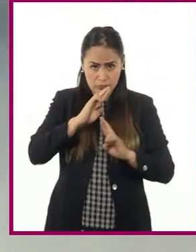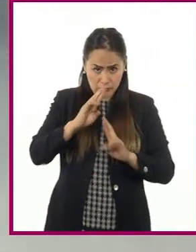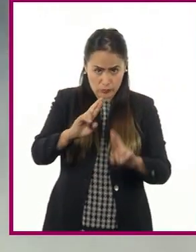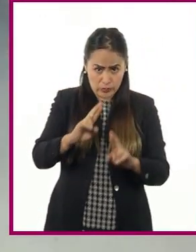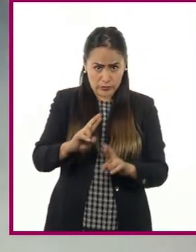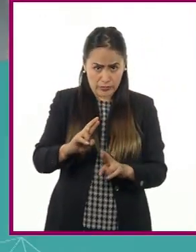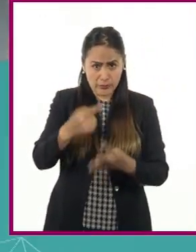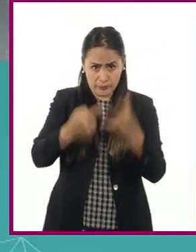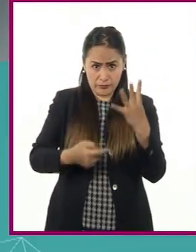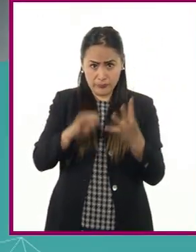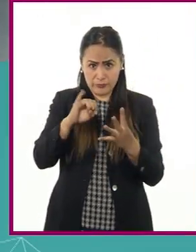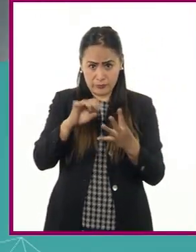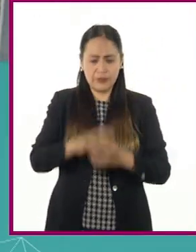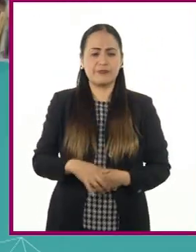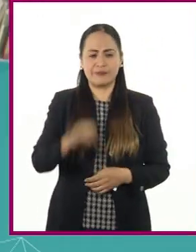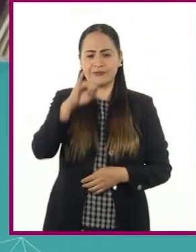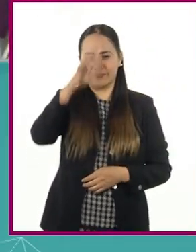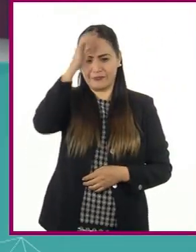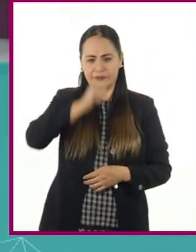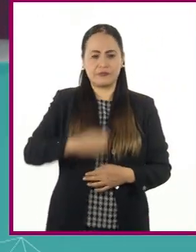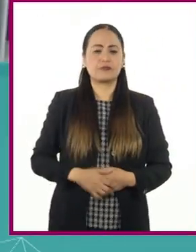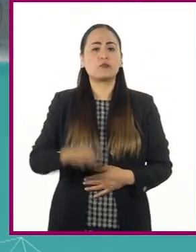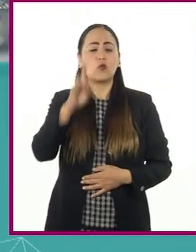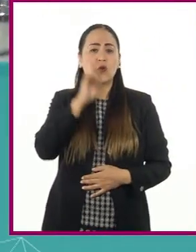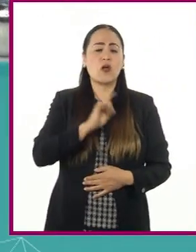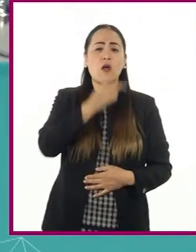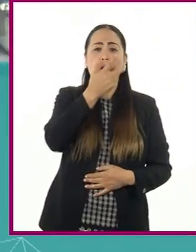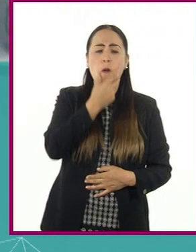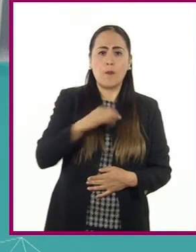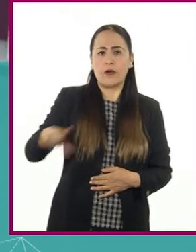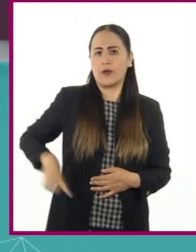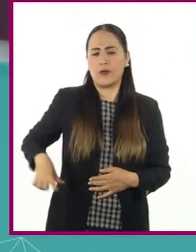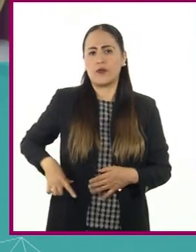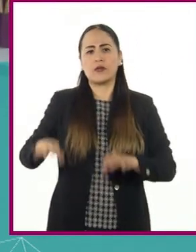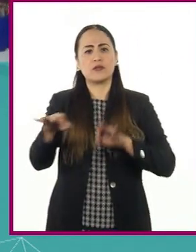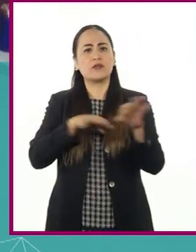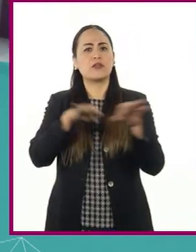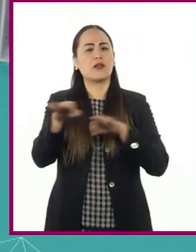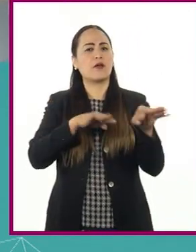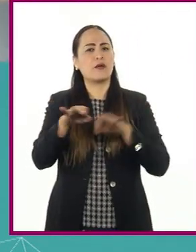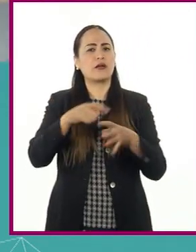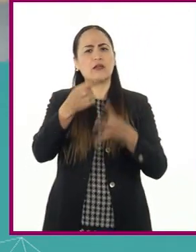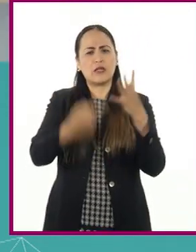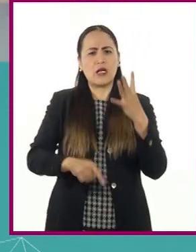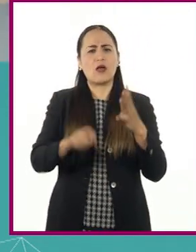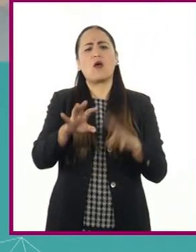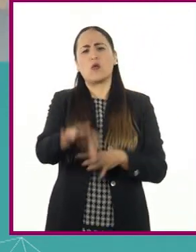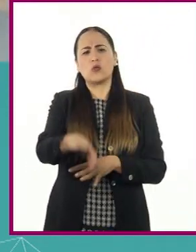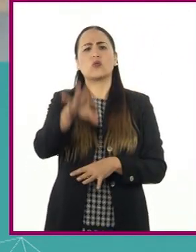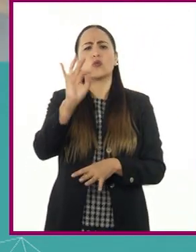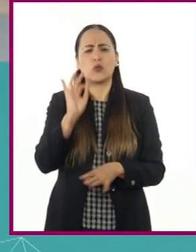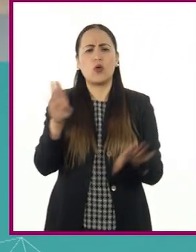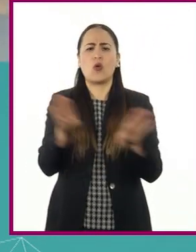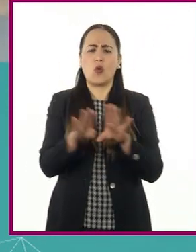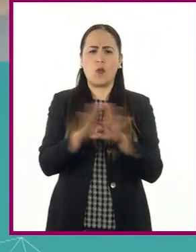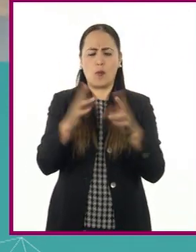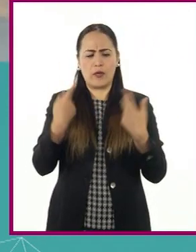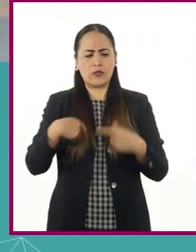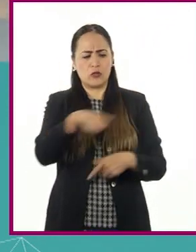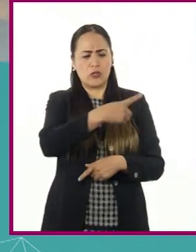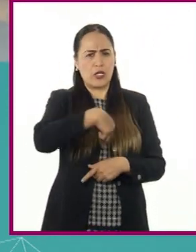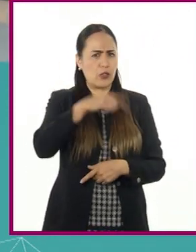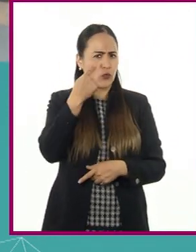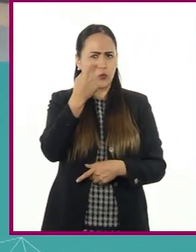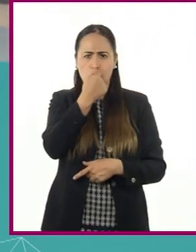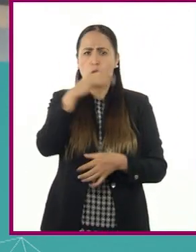Nadia. Las servidoras y servidores públicos pueden ser electos mediante el voto ciudadano